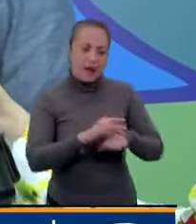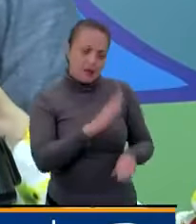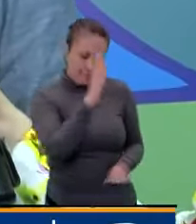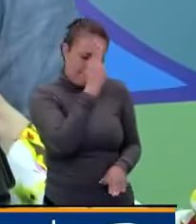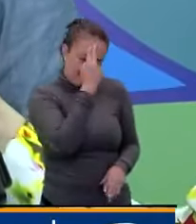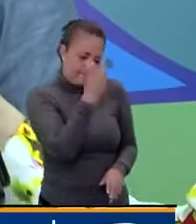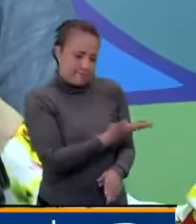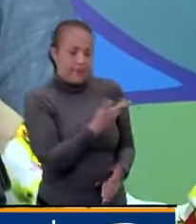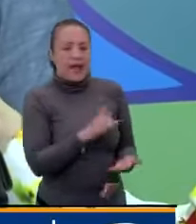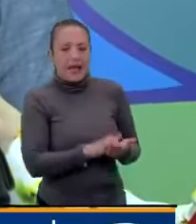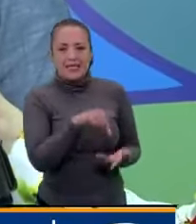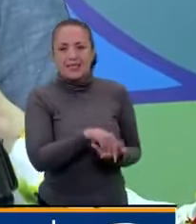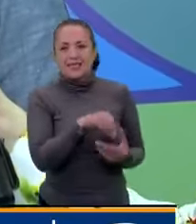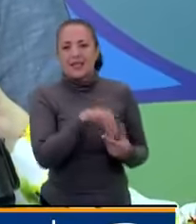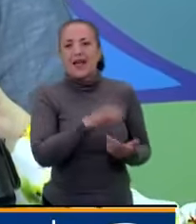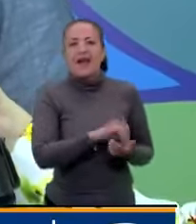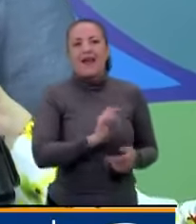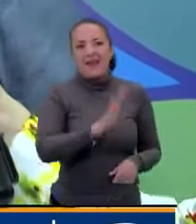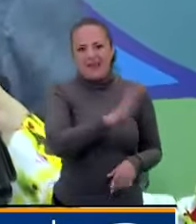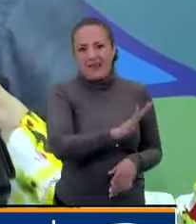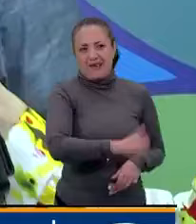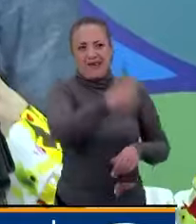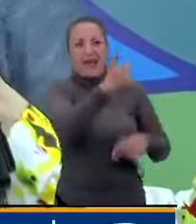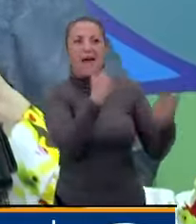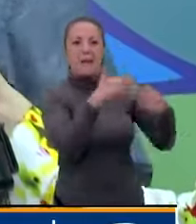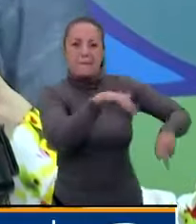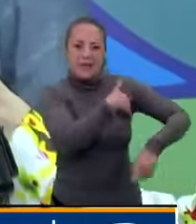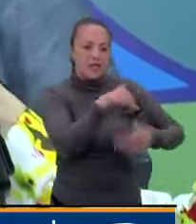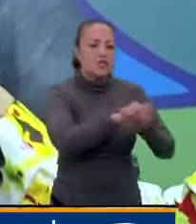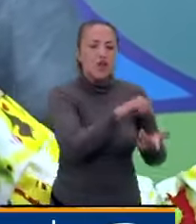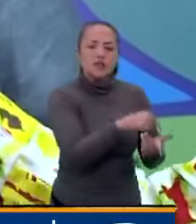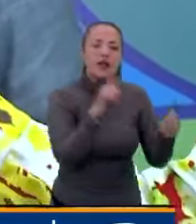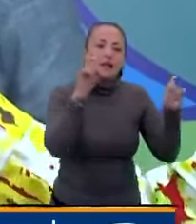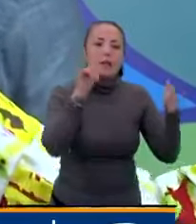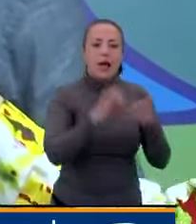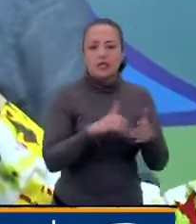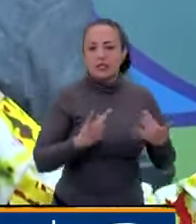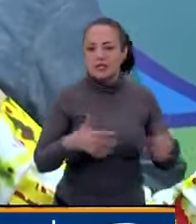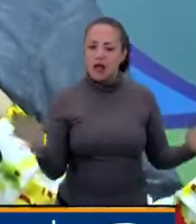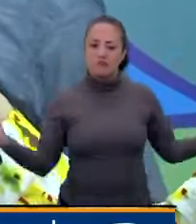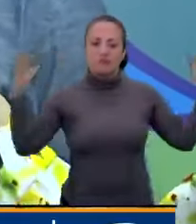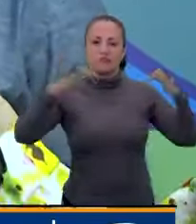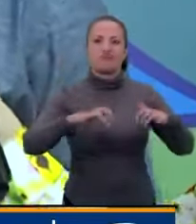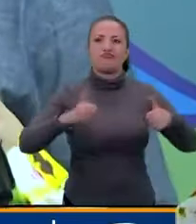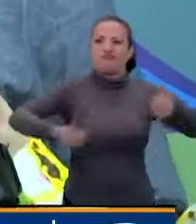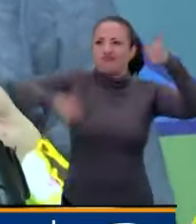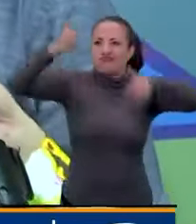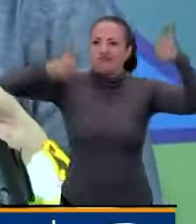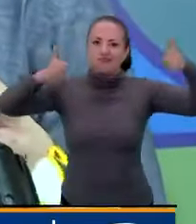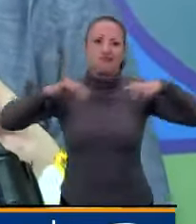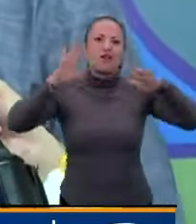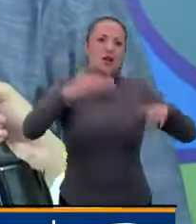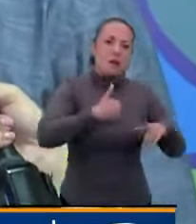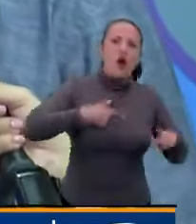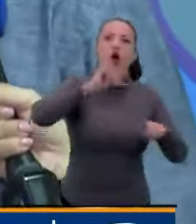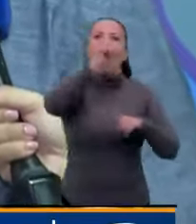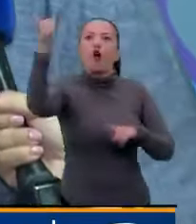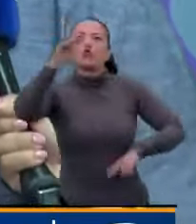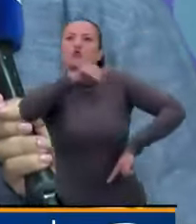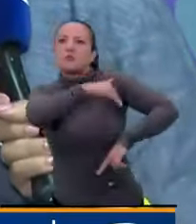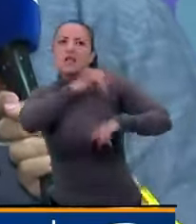aquí trabajando esos temas. Y con esto inicia ya el segmento de alto nivel, porque ya llegarán obviamente otros cancilleres,